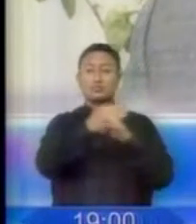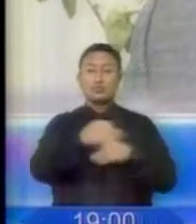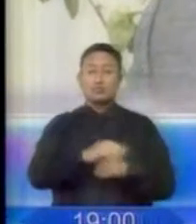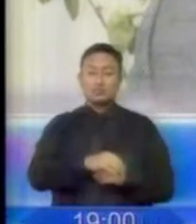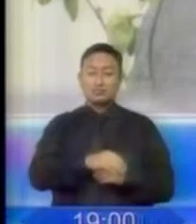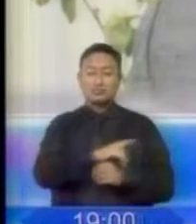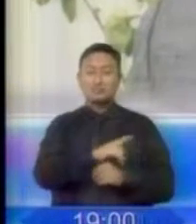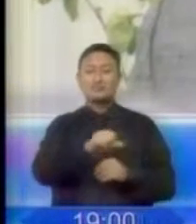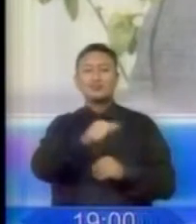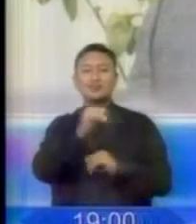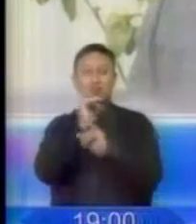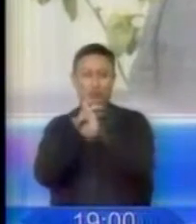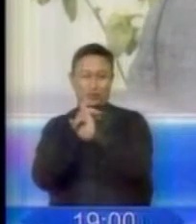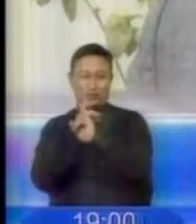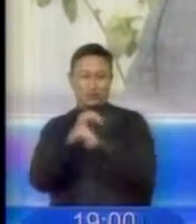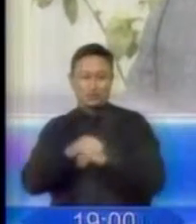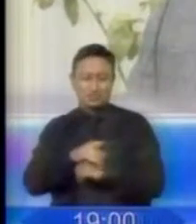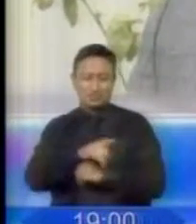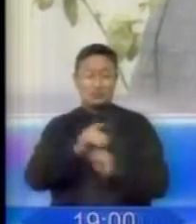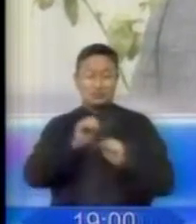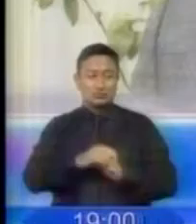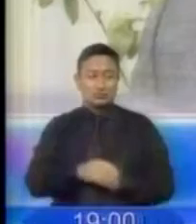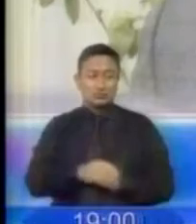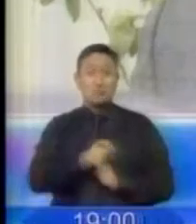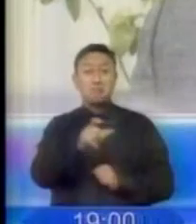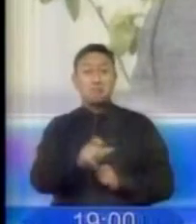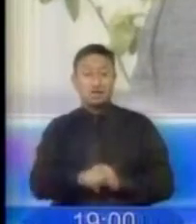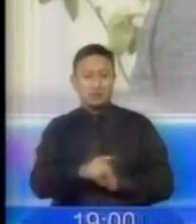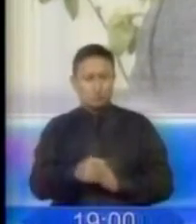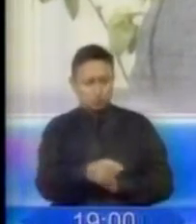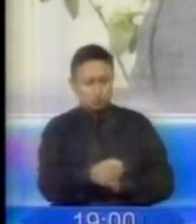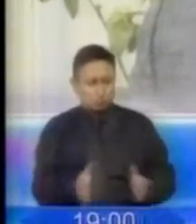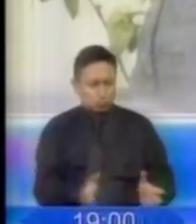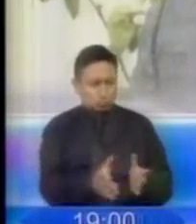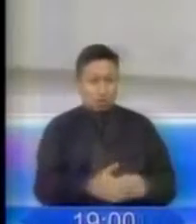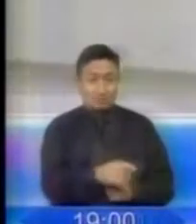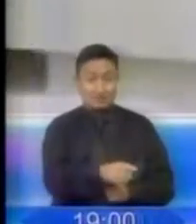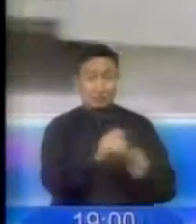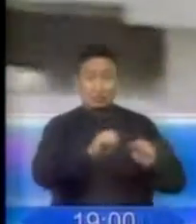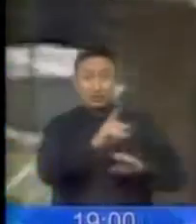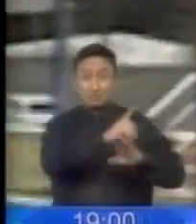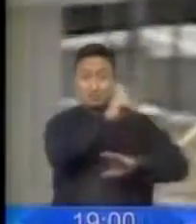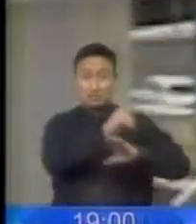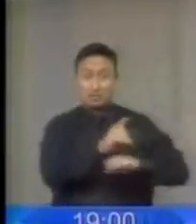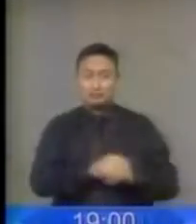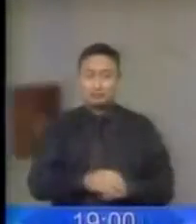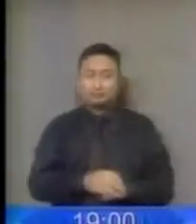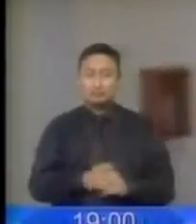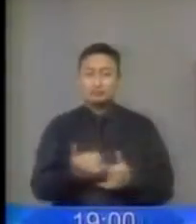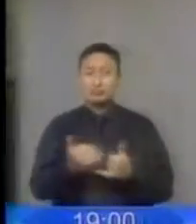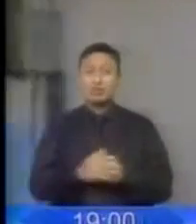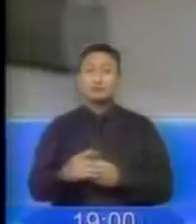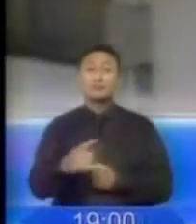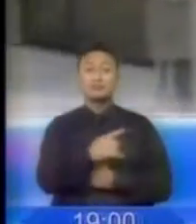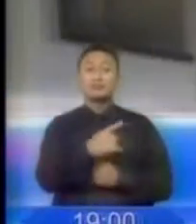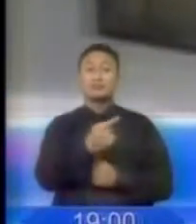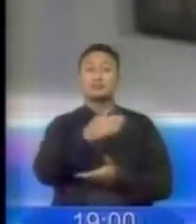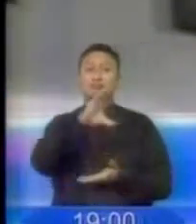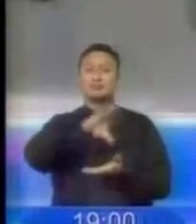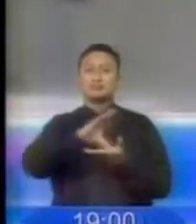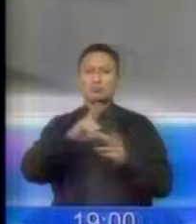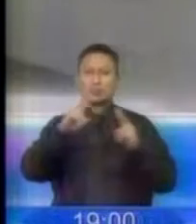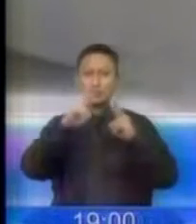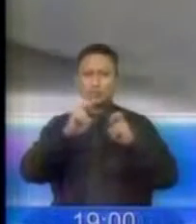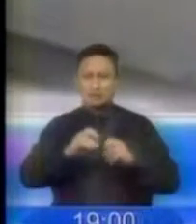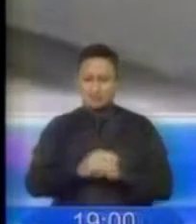que estaba siendo promocionado por algún asesor de gobierno. De ahí el temor que el Centro de Inteligencia sea utilizado como